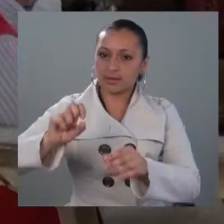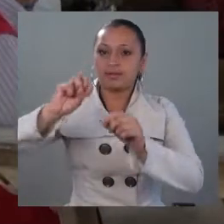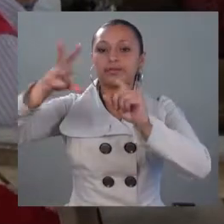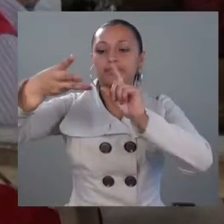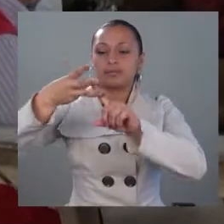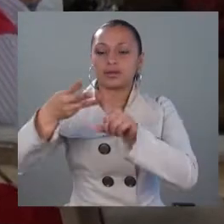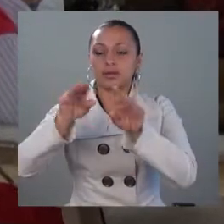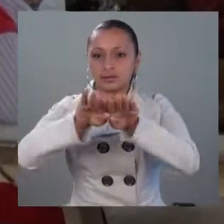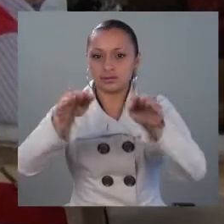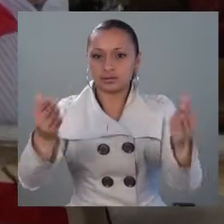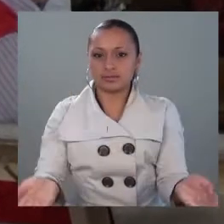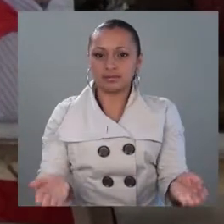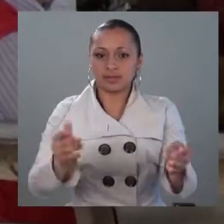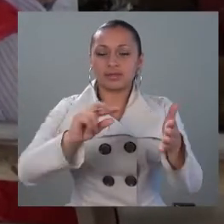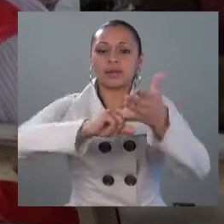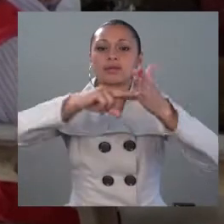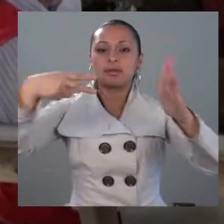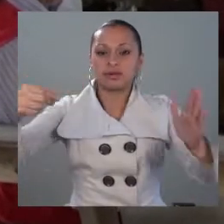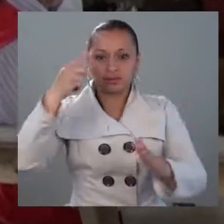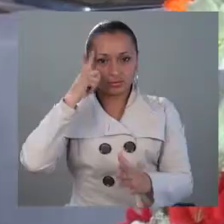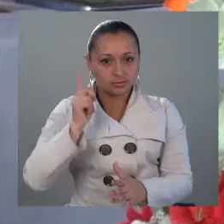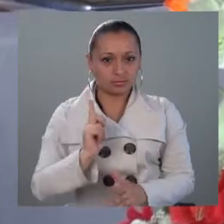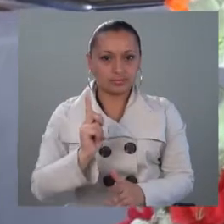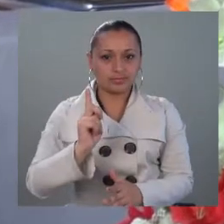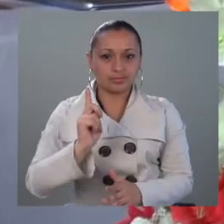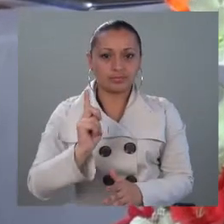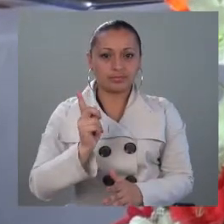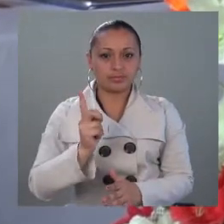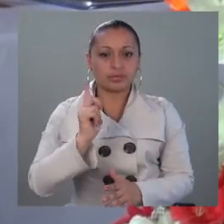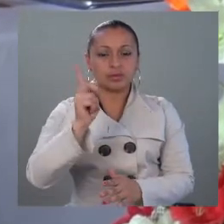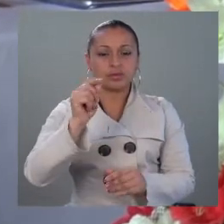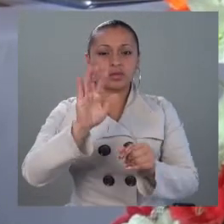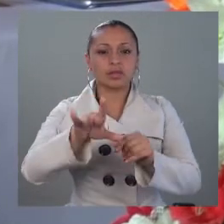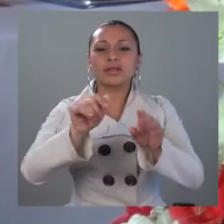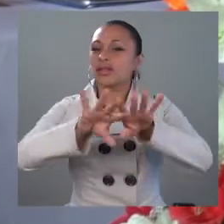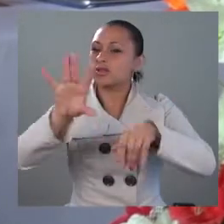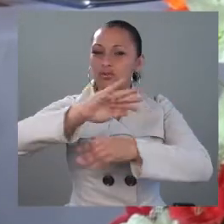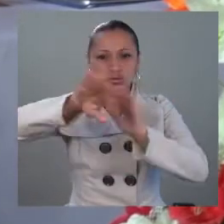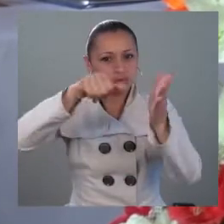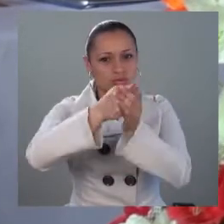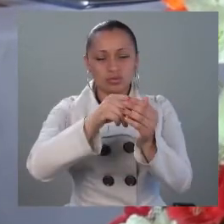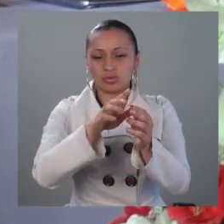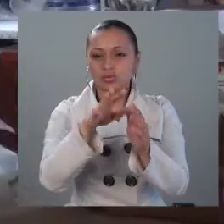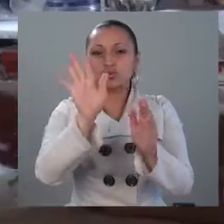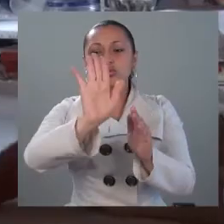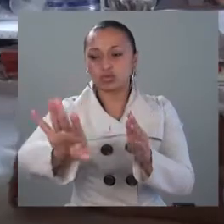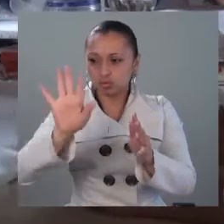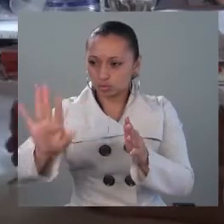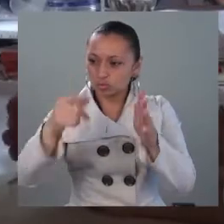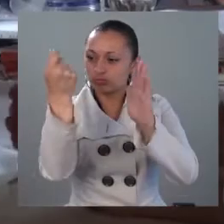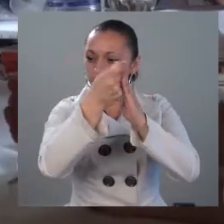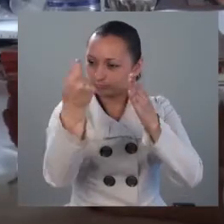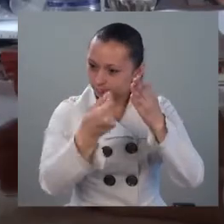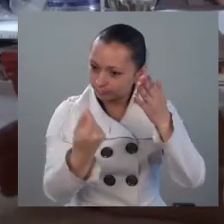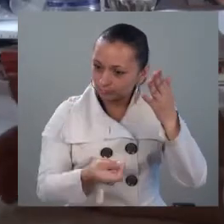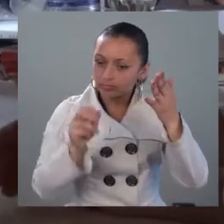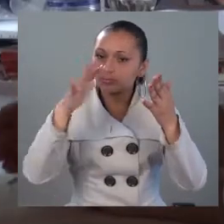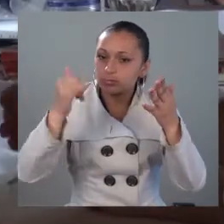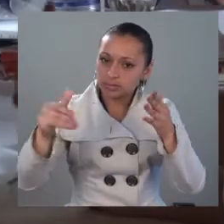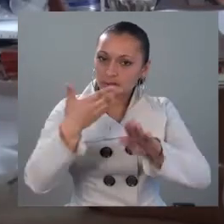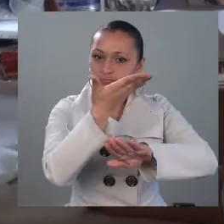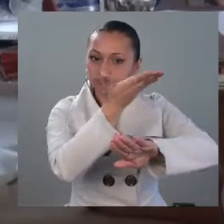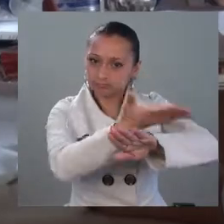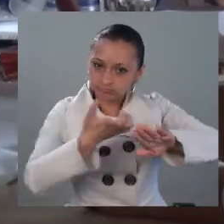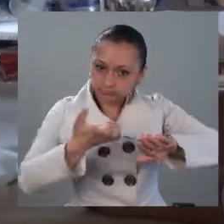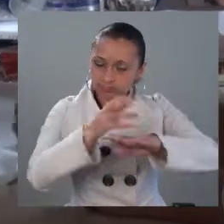la tercera, la submesa técnico-política, sobre todos los puntos del mandato que ustedes presentaron,